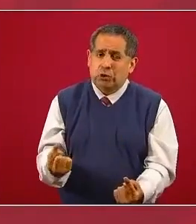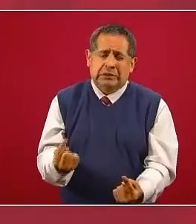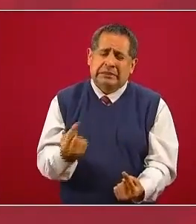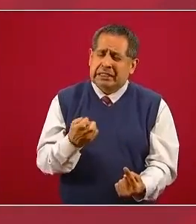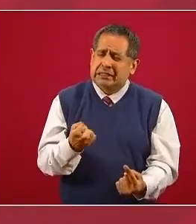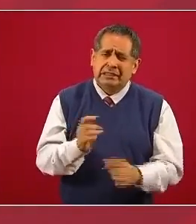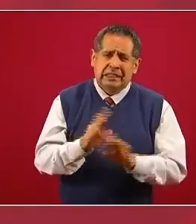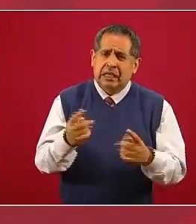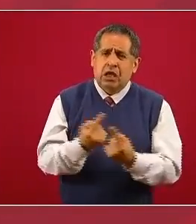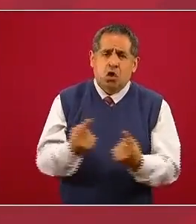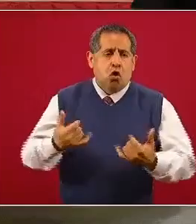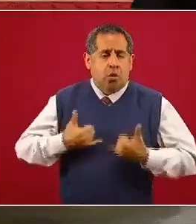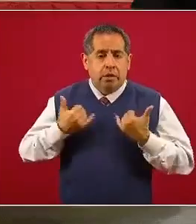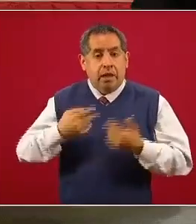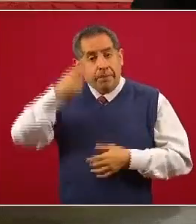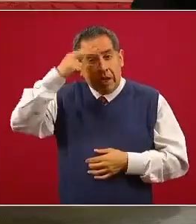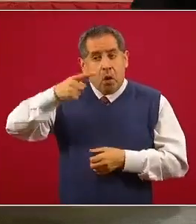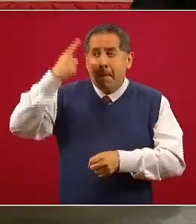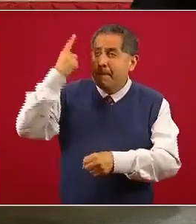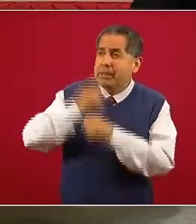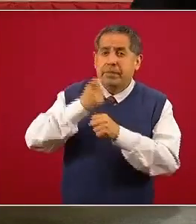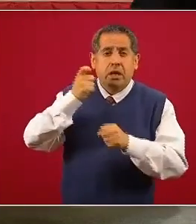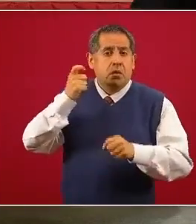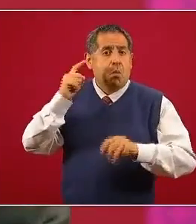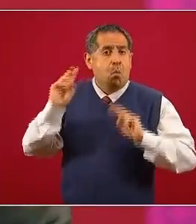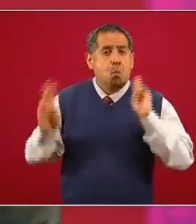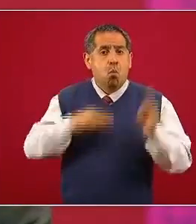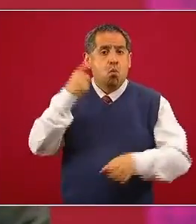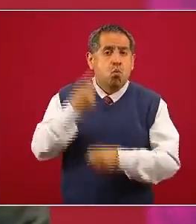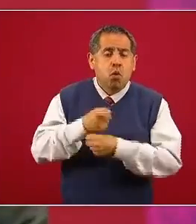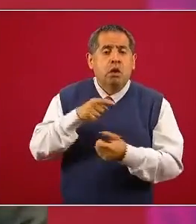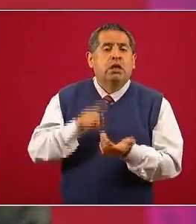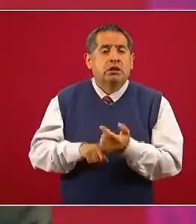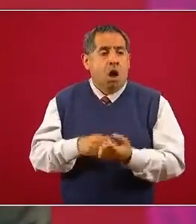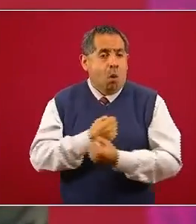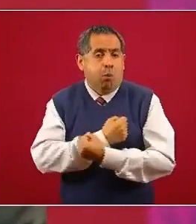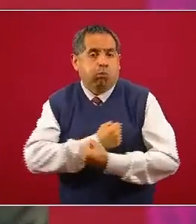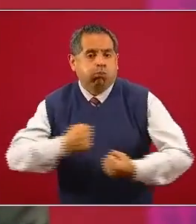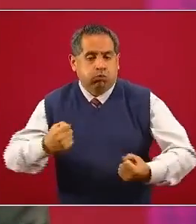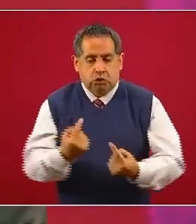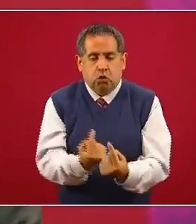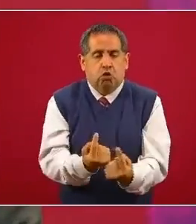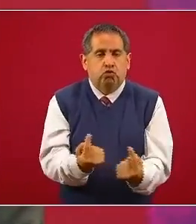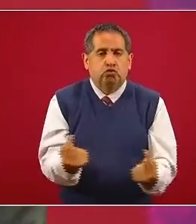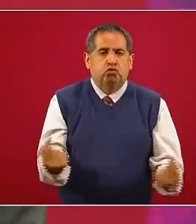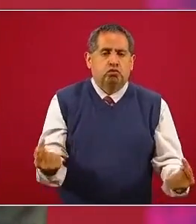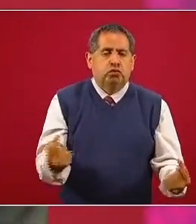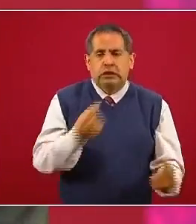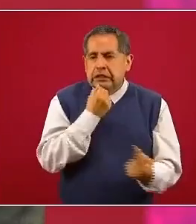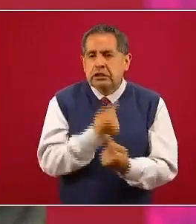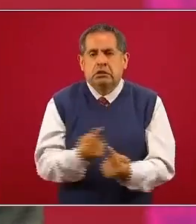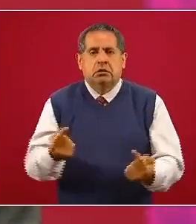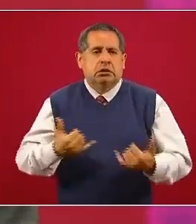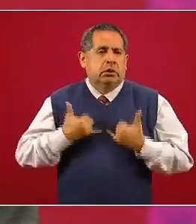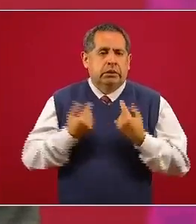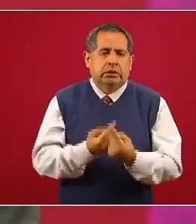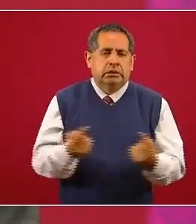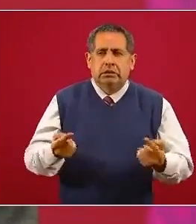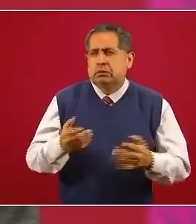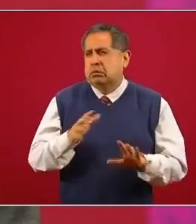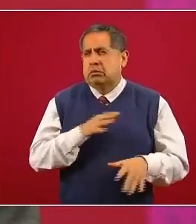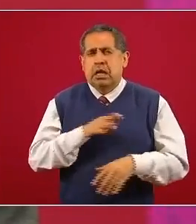juvenil. México ocupa el primer lugar mundial en prevalencia de obesidad infantil y juvenil.